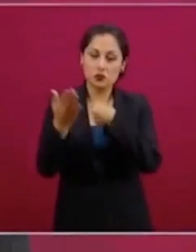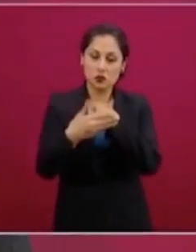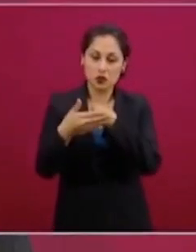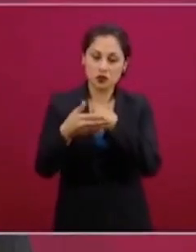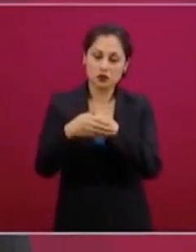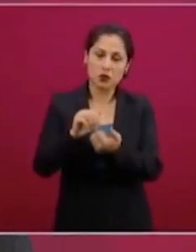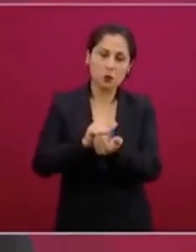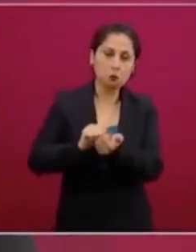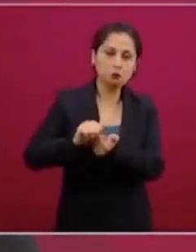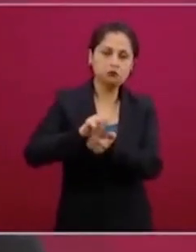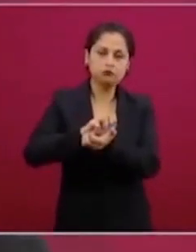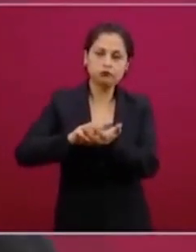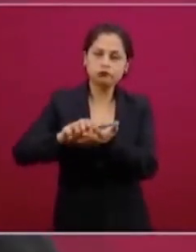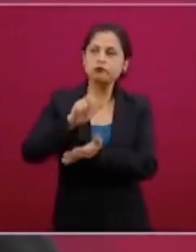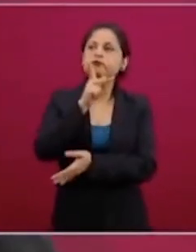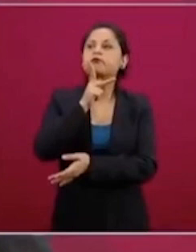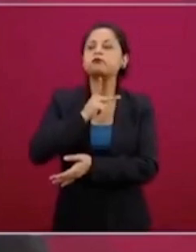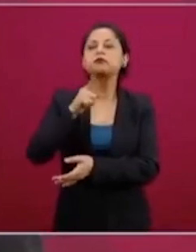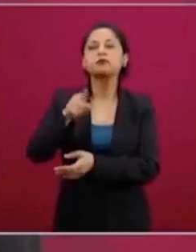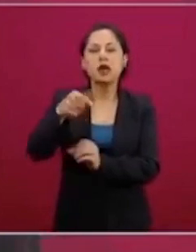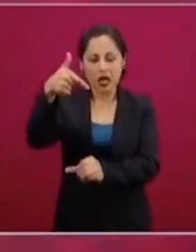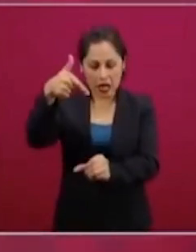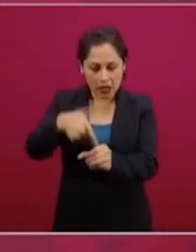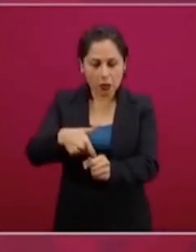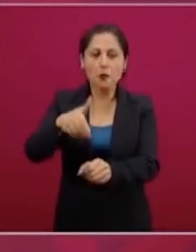México y dejar de comprar